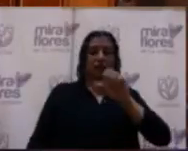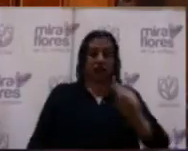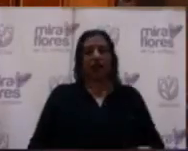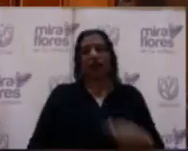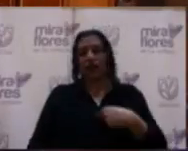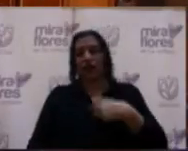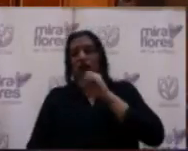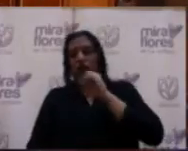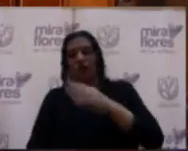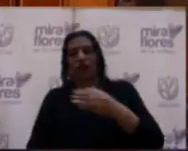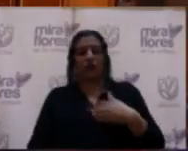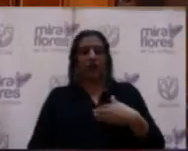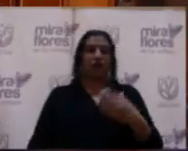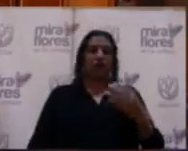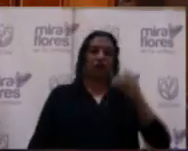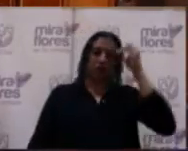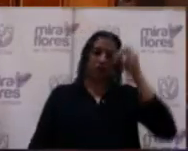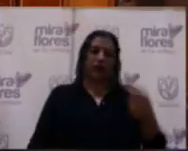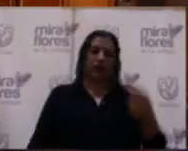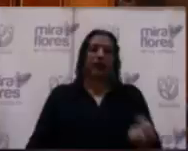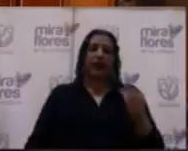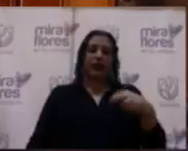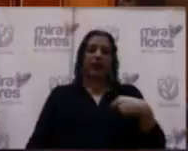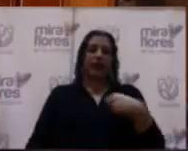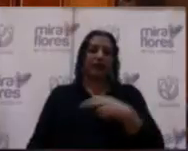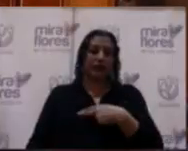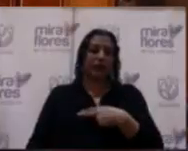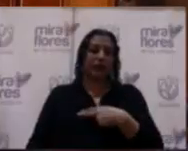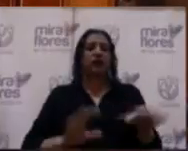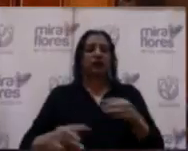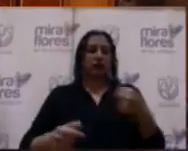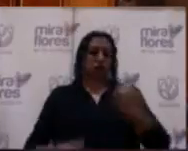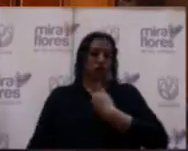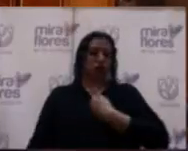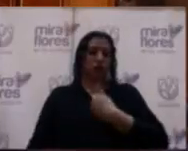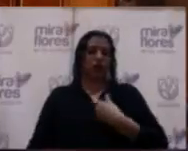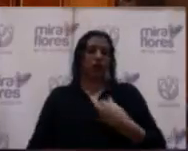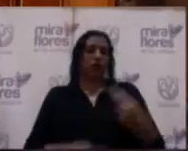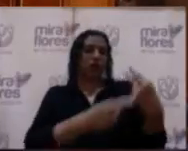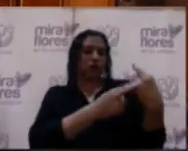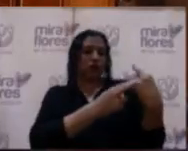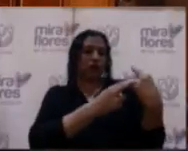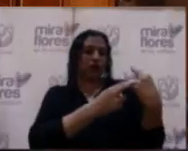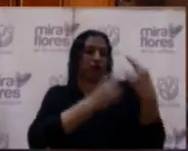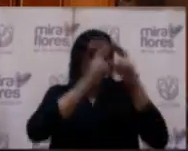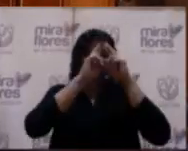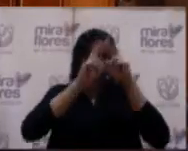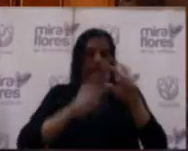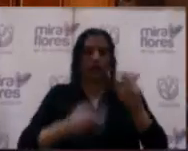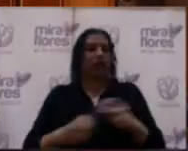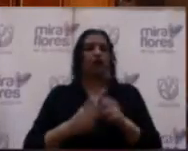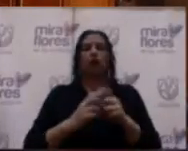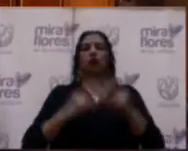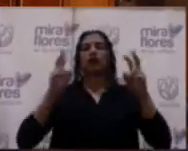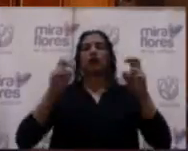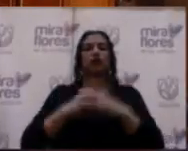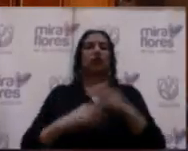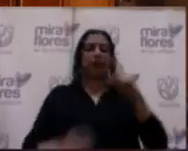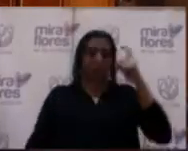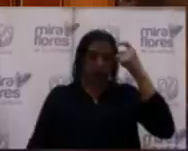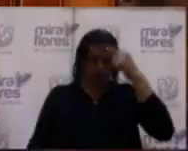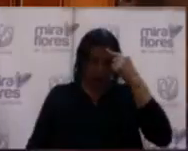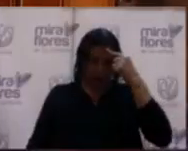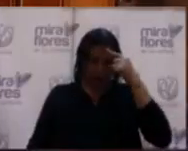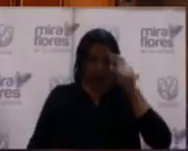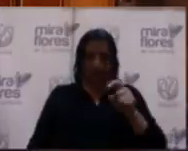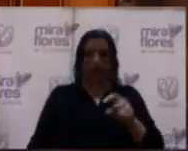en mi intervención que debemos hacernos respetar. Esto no es un caso político, esto es un caso vecinal. Y